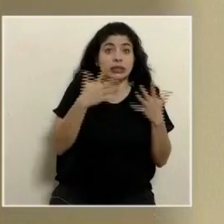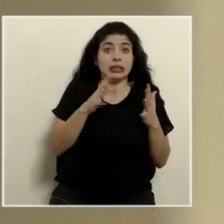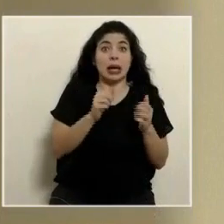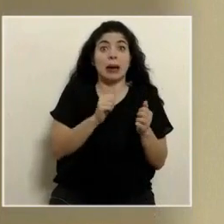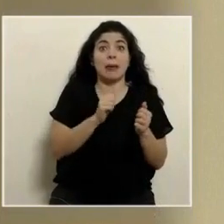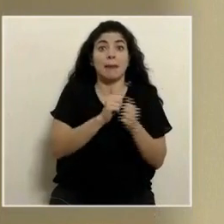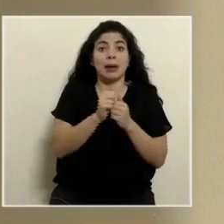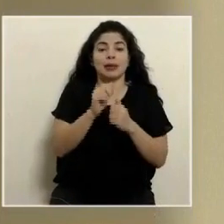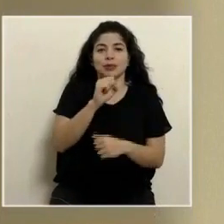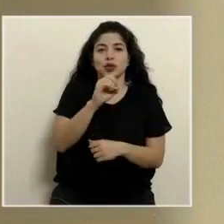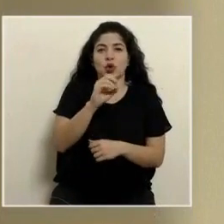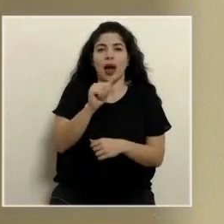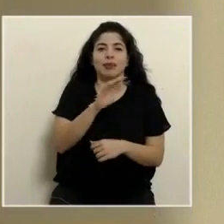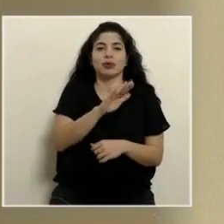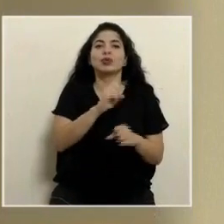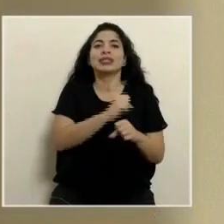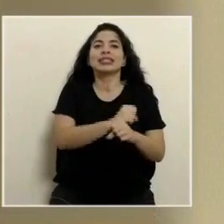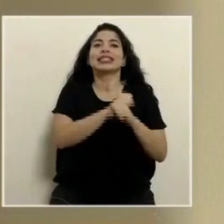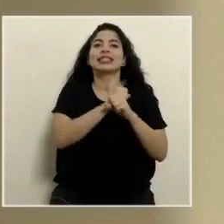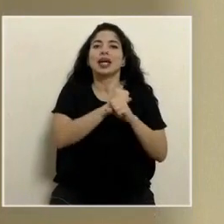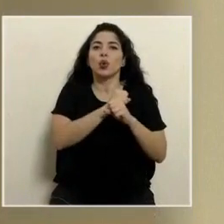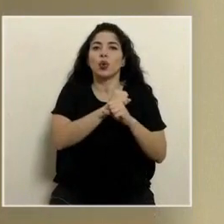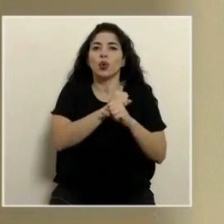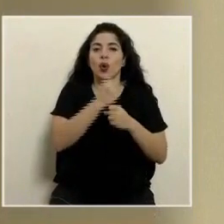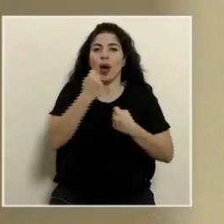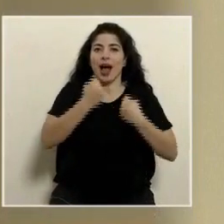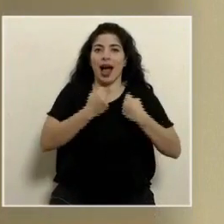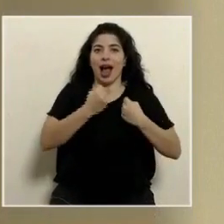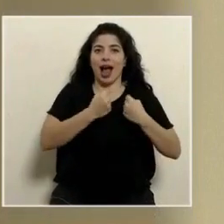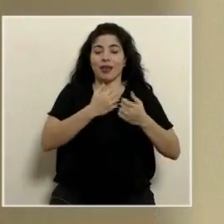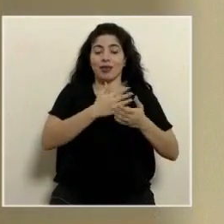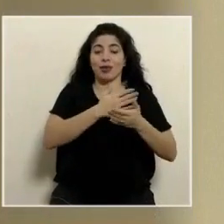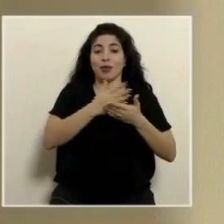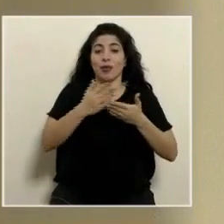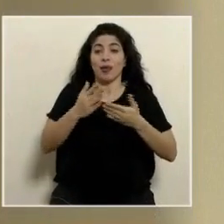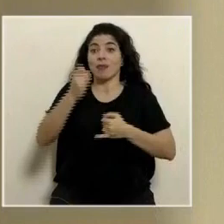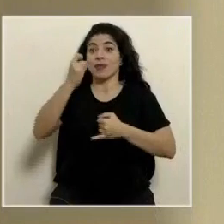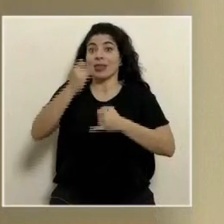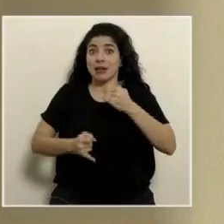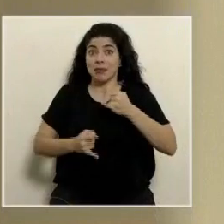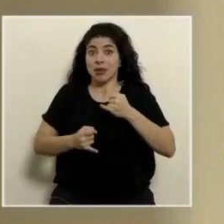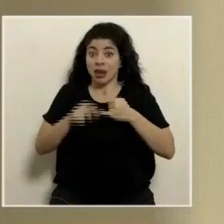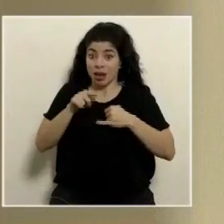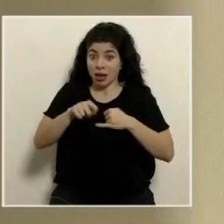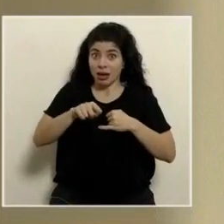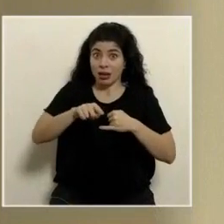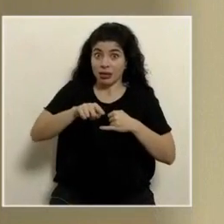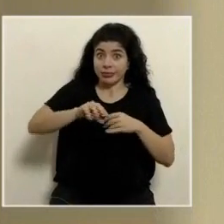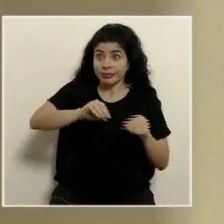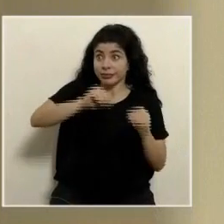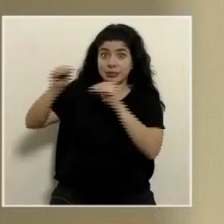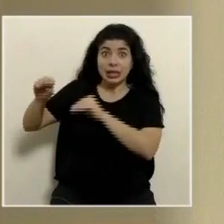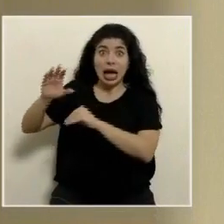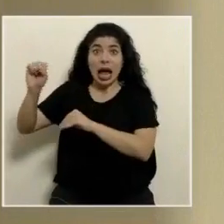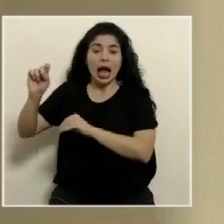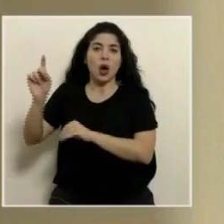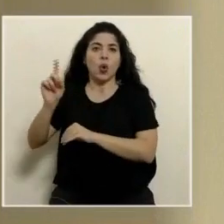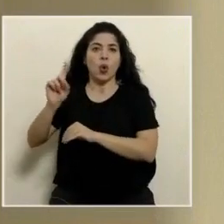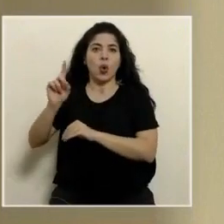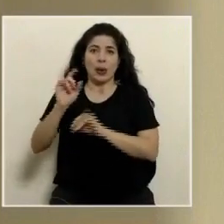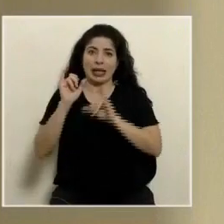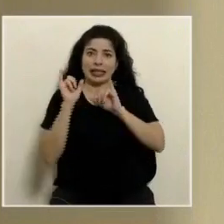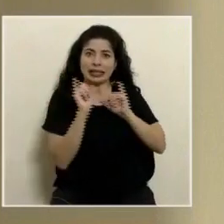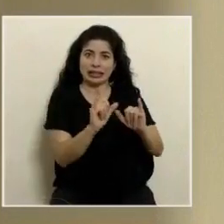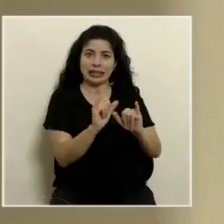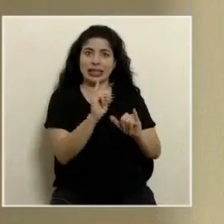del SOA, que es el seguro obligatorio de automotores, no sean trasladados a la Caja, sino que se los